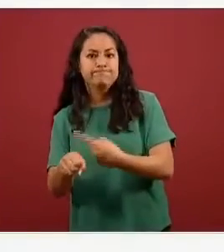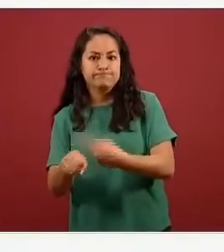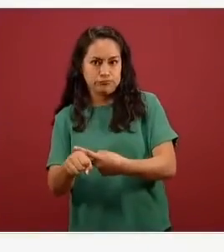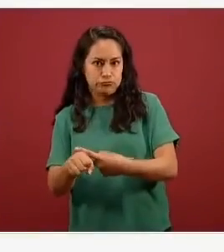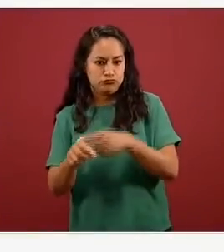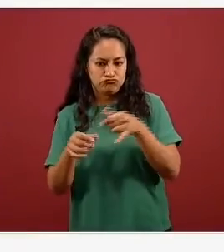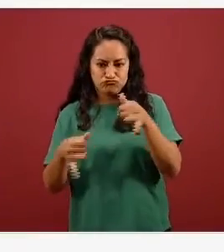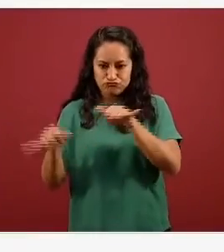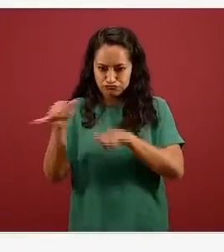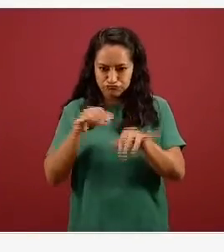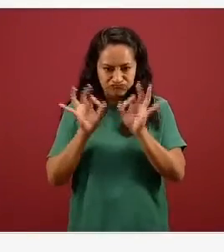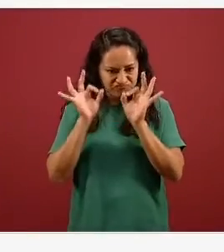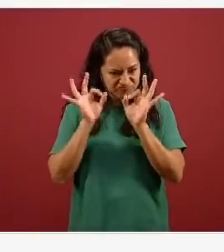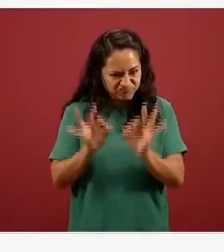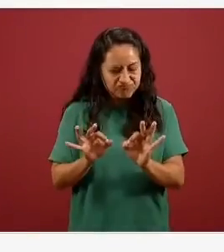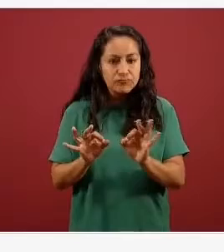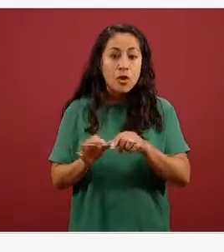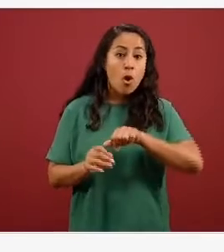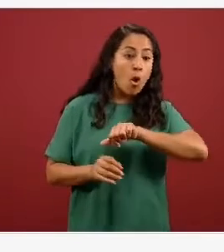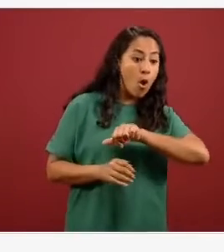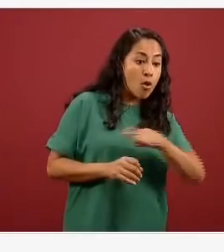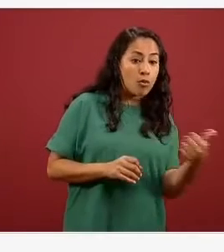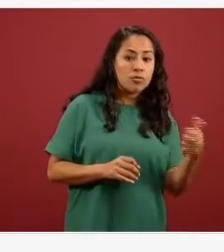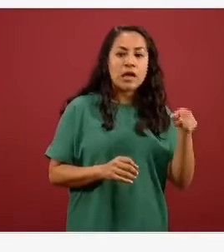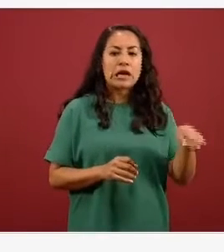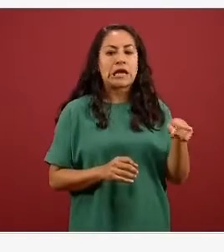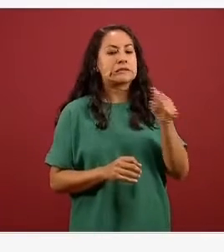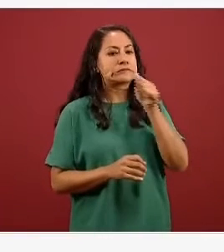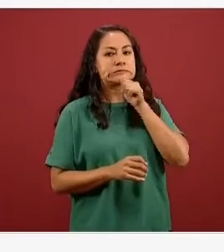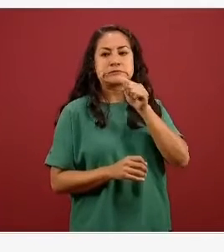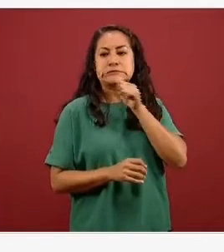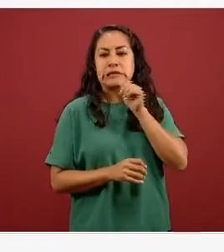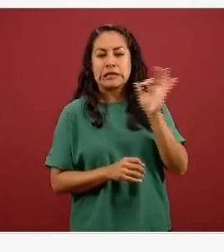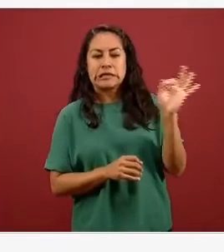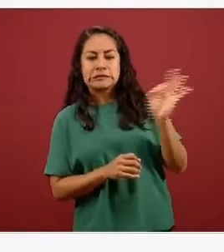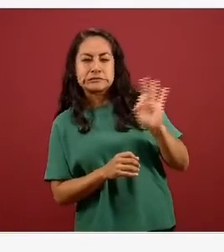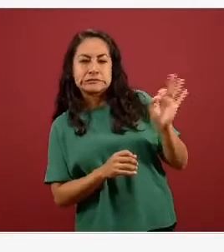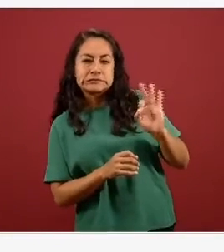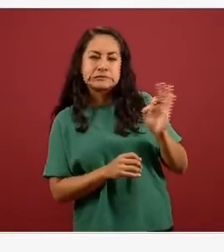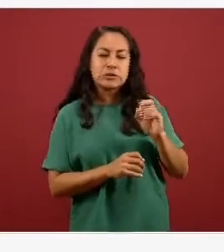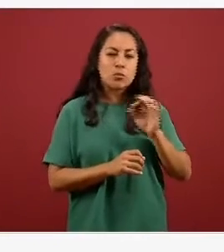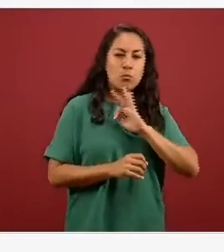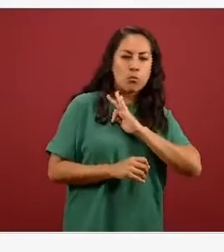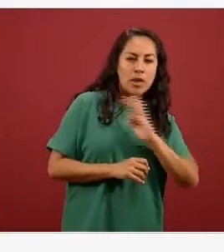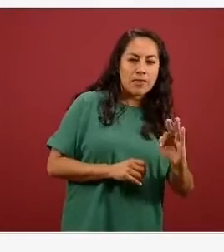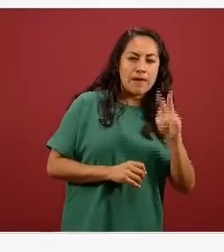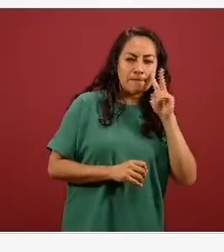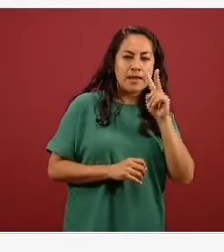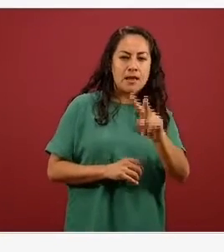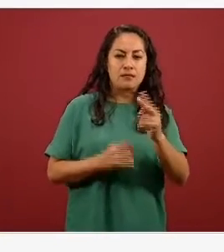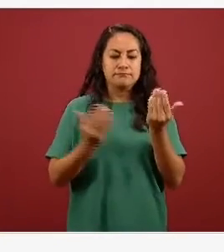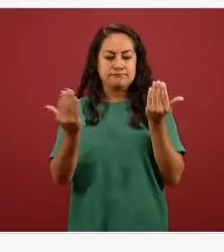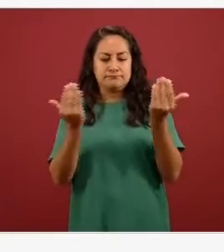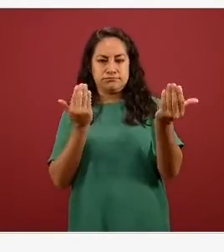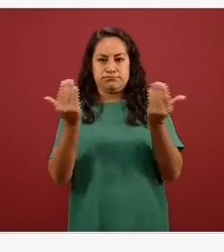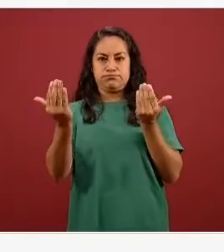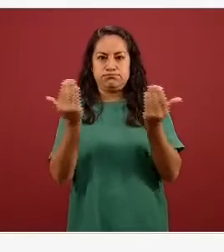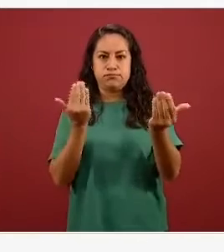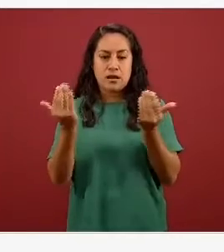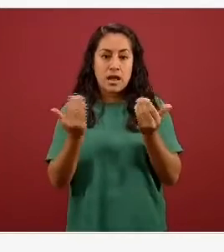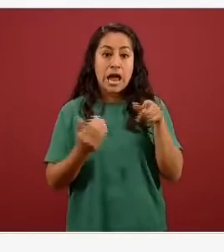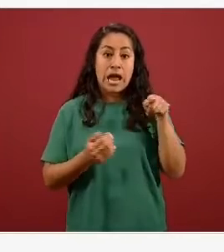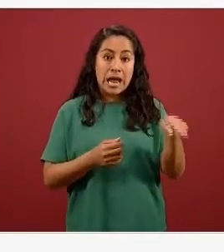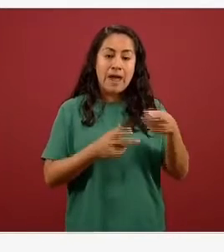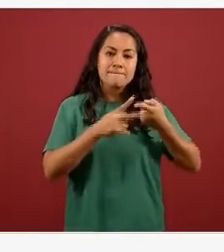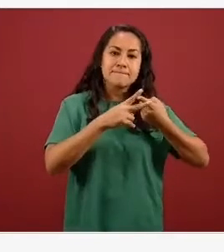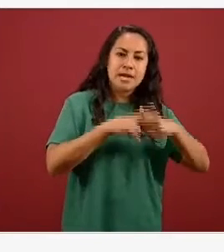7.889 casos en esa clasificación. Vemos cómo se distribuyen en el tiempo por la fecha de inicio de síntomas, y